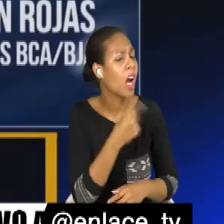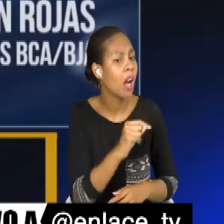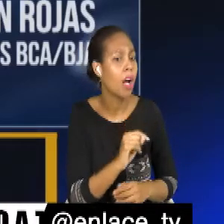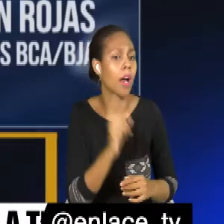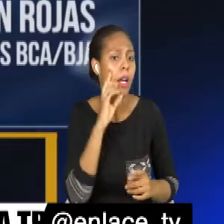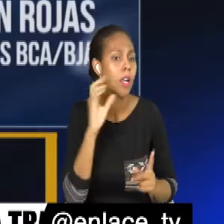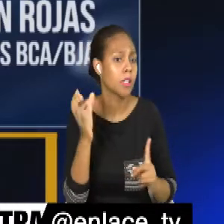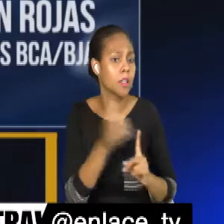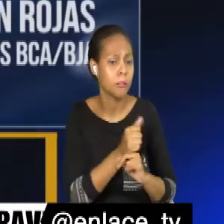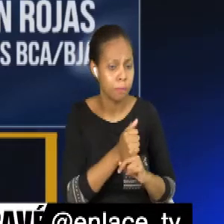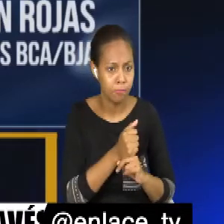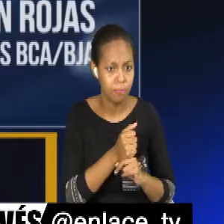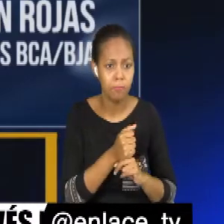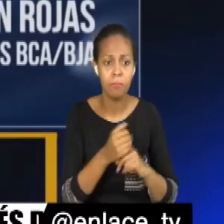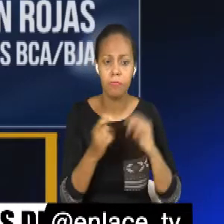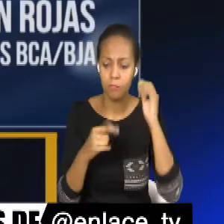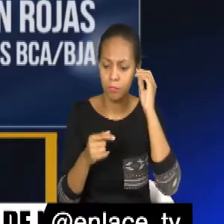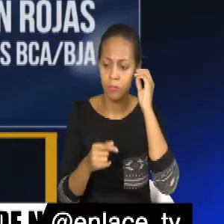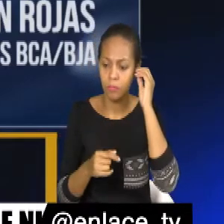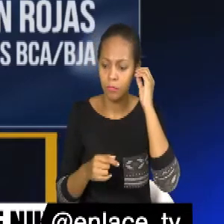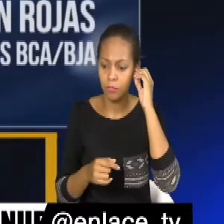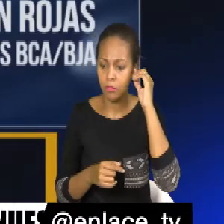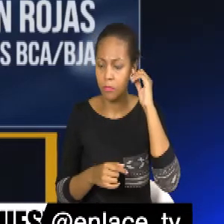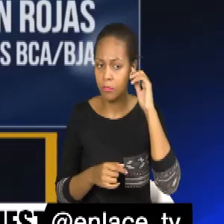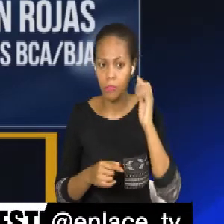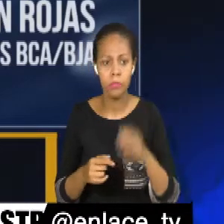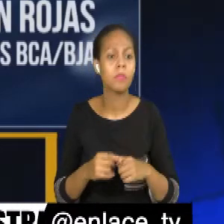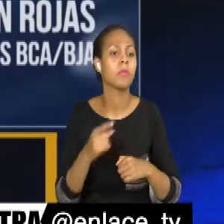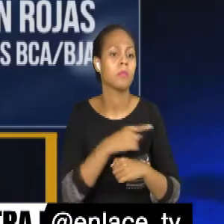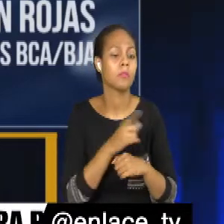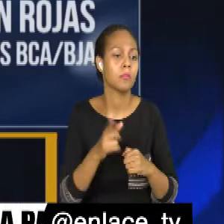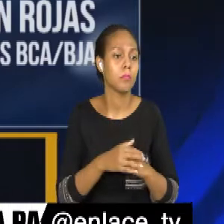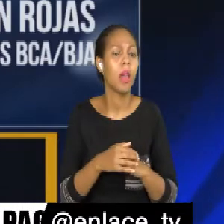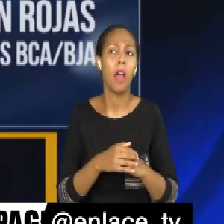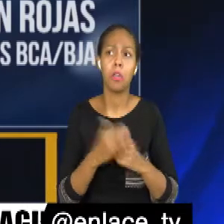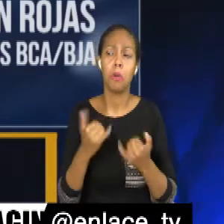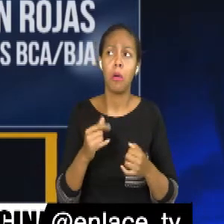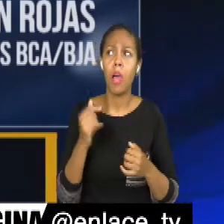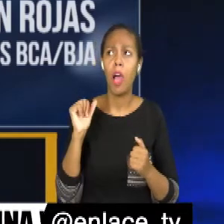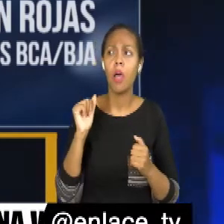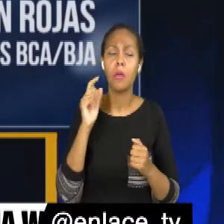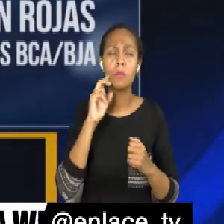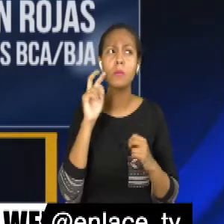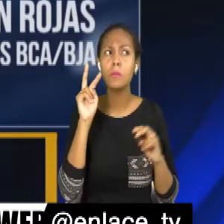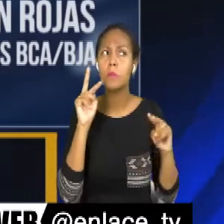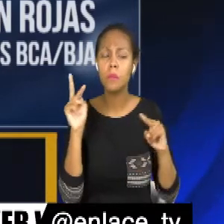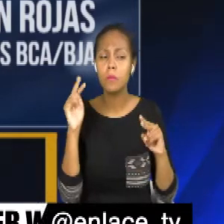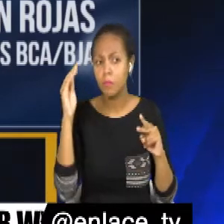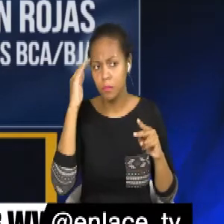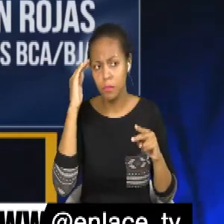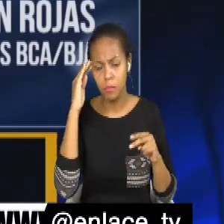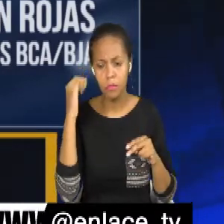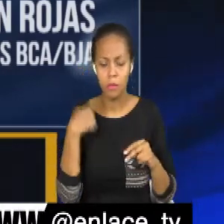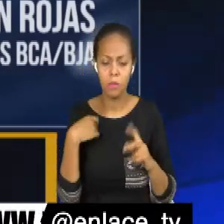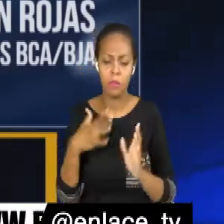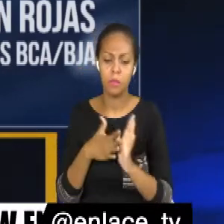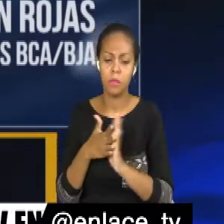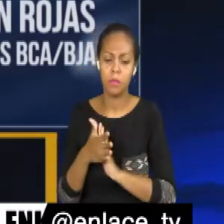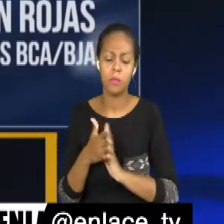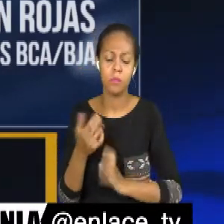en compañía de su señora madre, está la información orientada, consciente, la información de que ingirió un